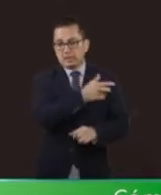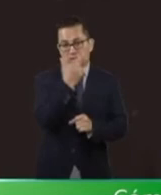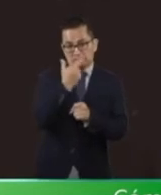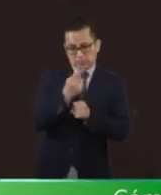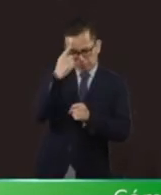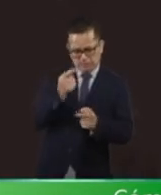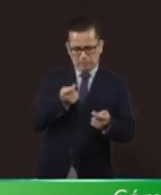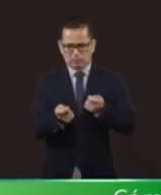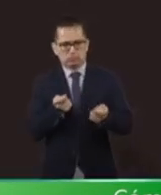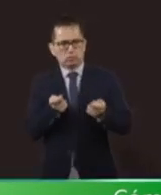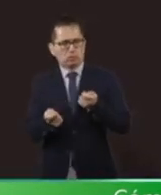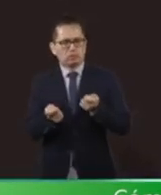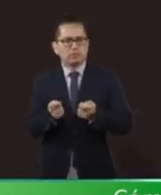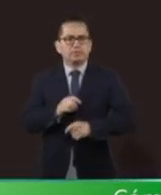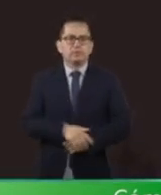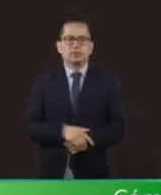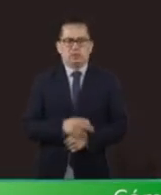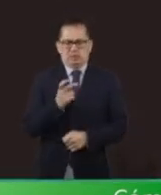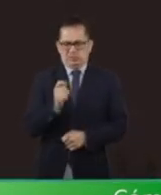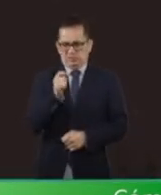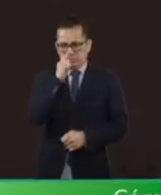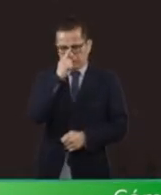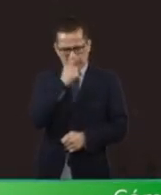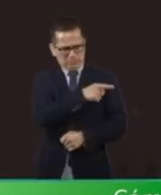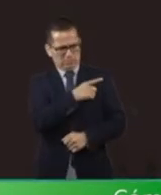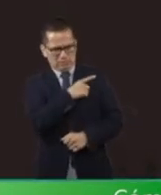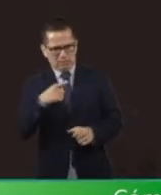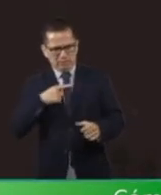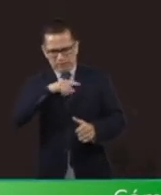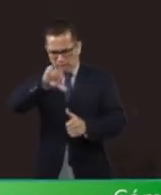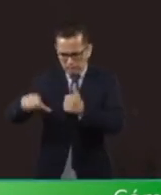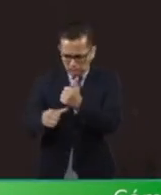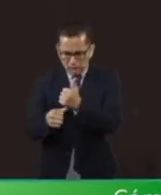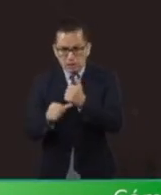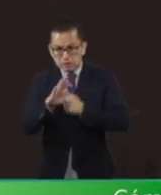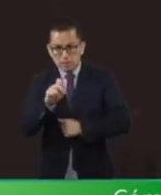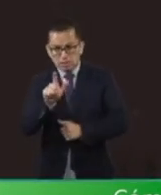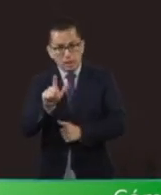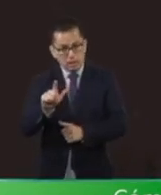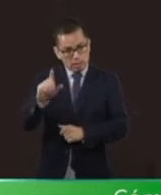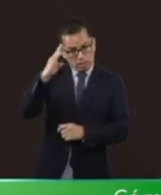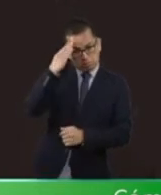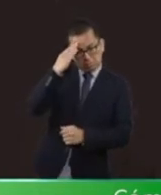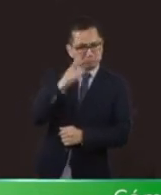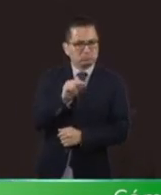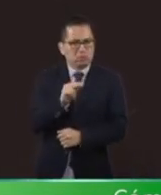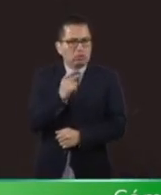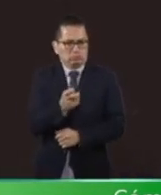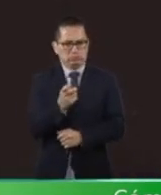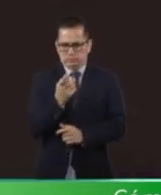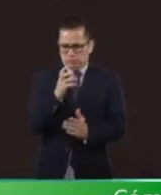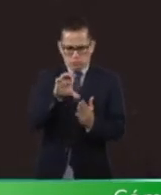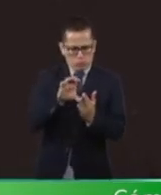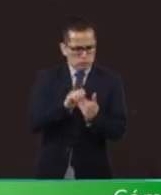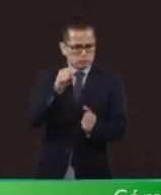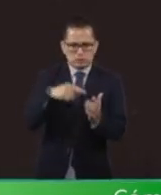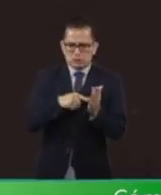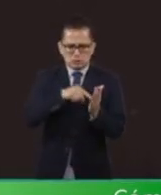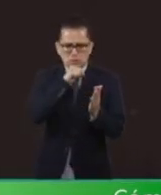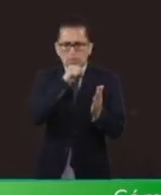de excepcionalidad y subordinación civil que nuestra Constitución y tratados internacionales